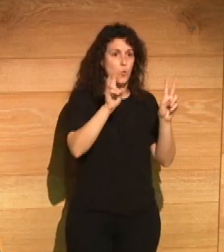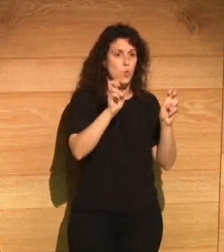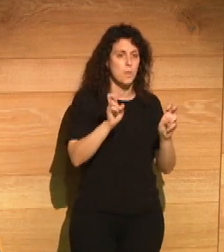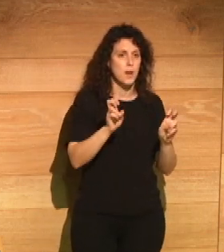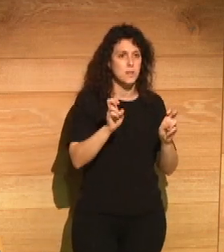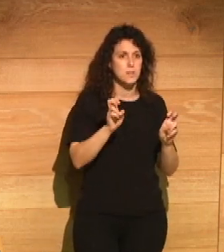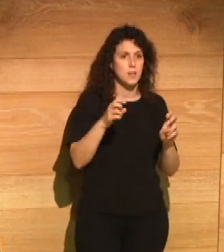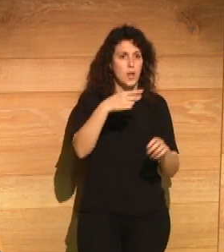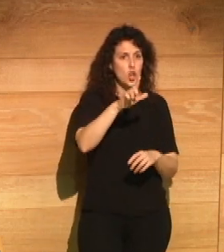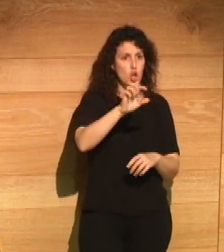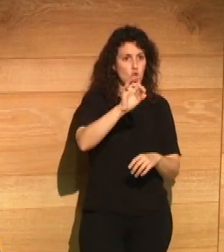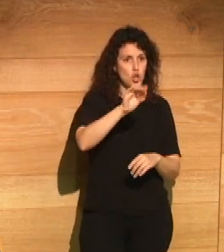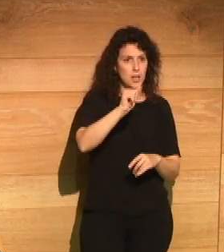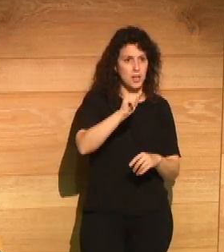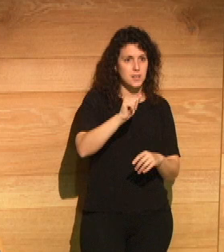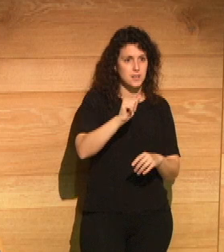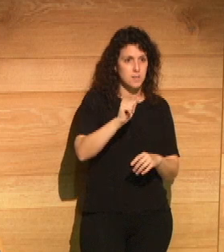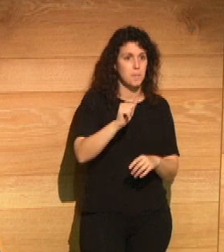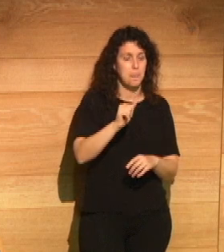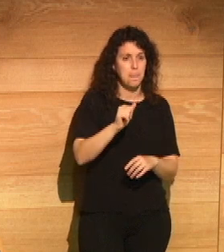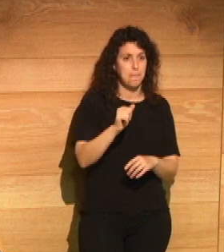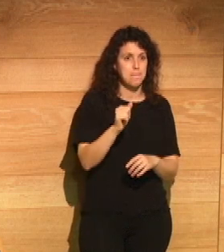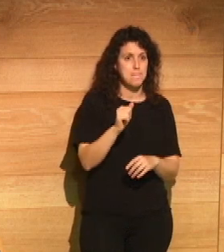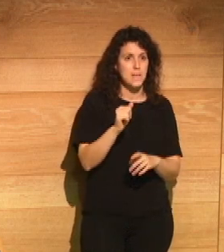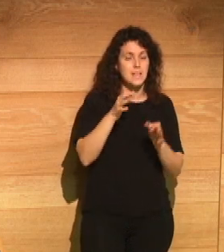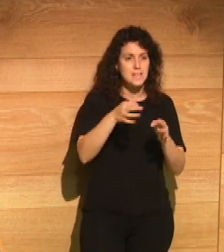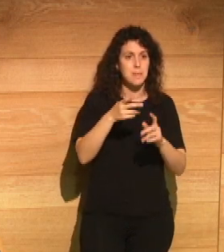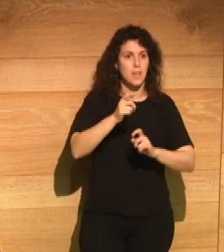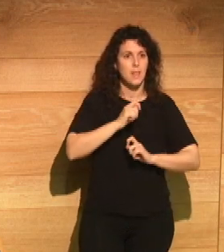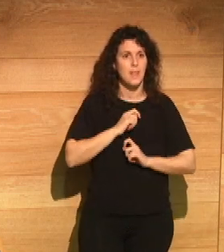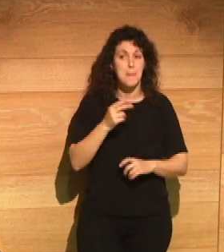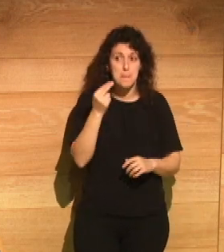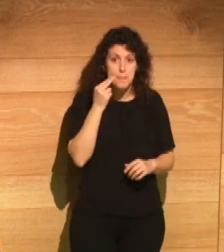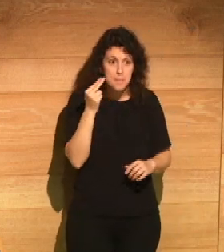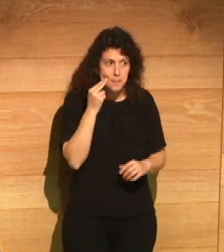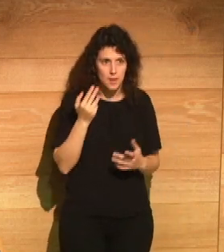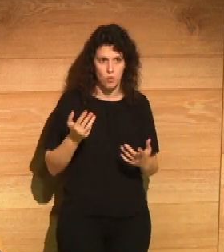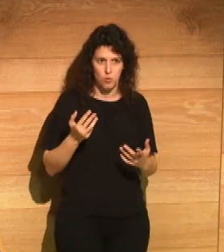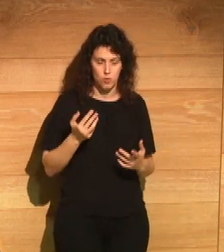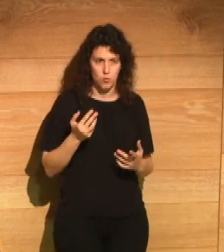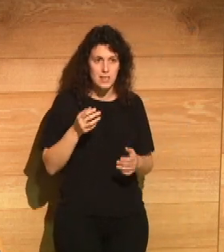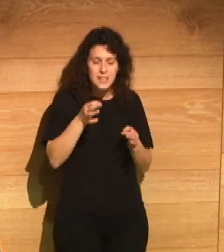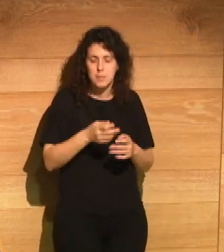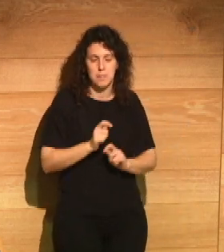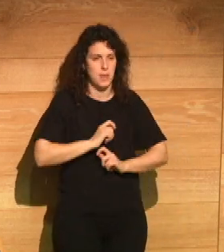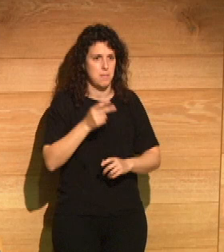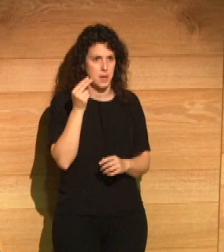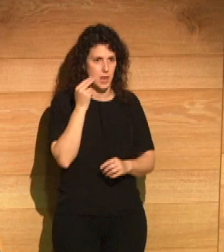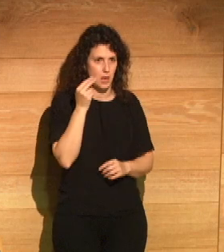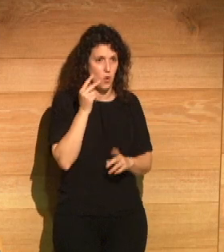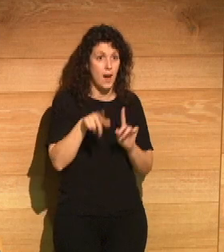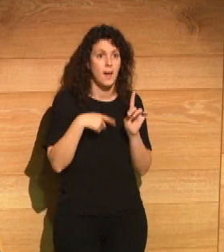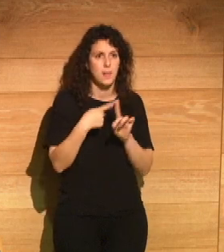que han llegado, pero que siempre dan mucho, mucho terror y mucho miedo. Y